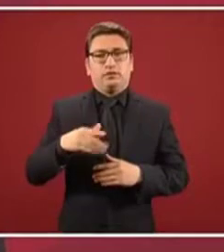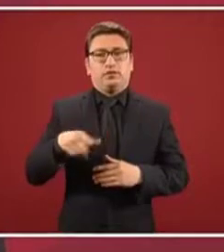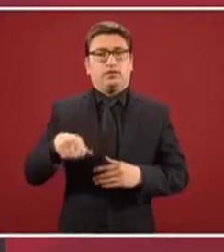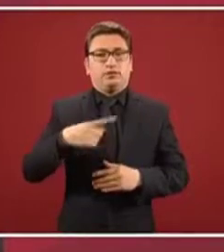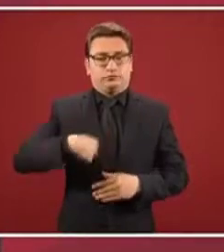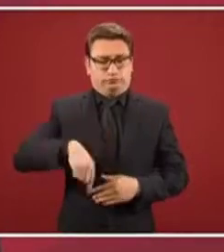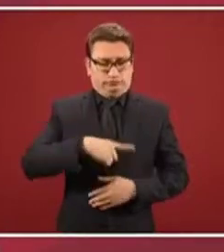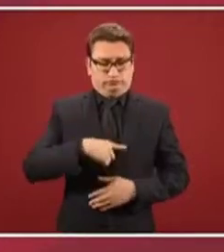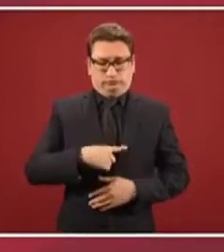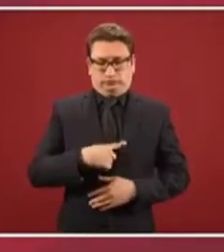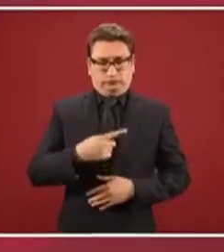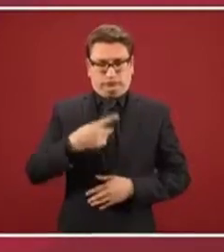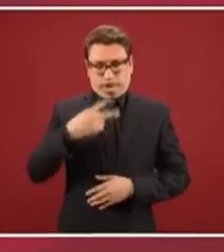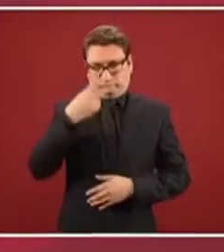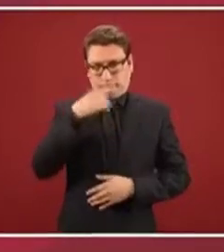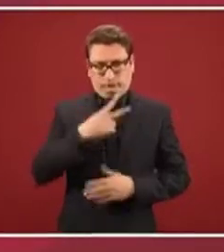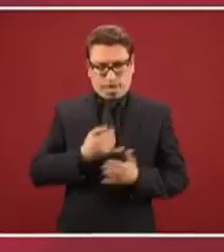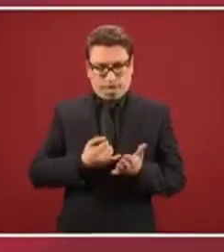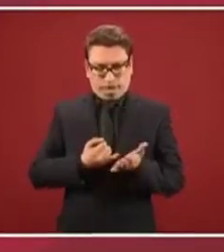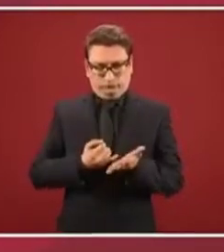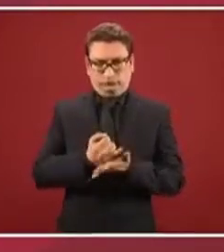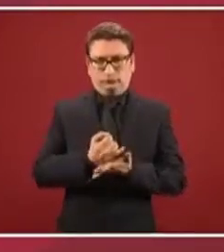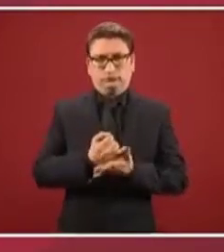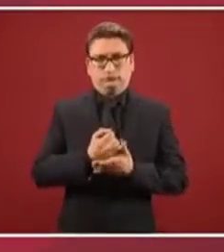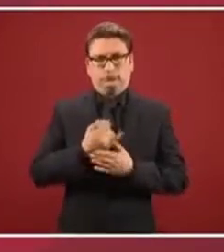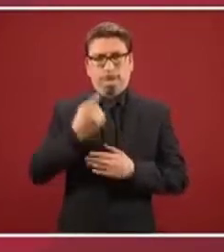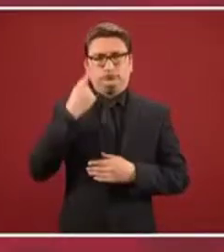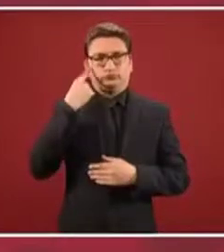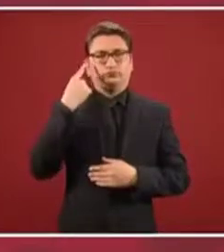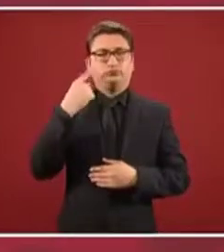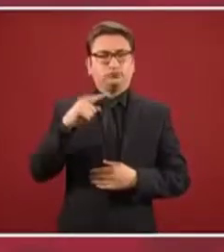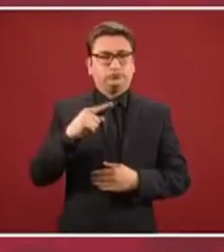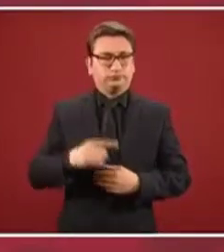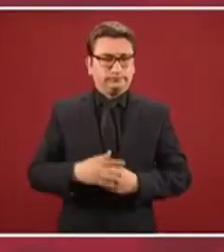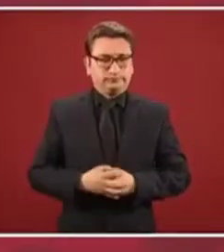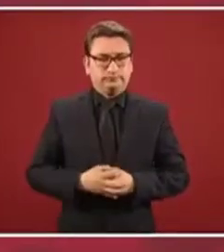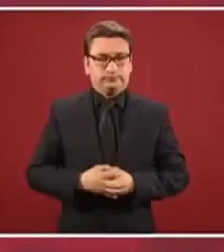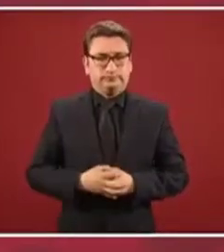nuestro derecho diplomático a